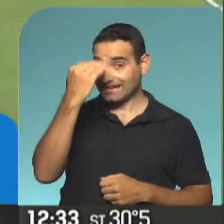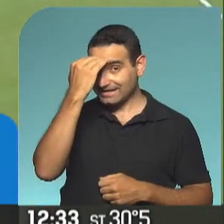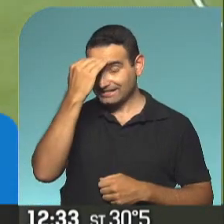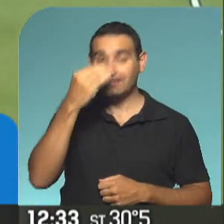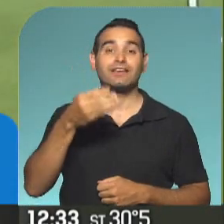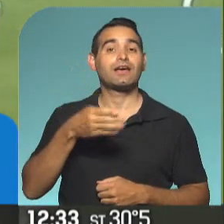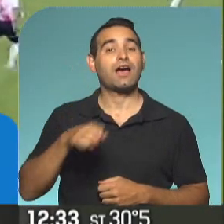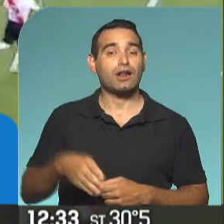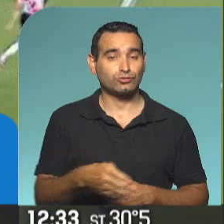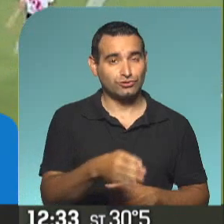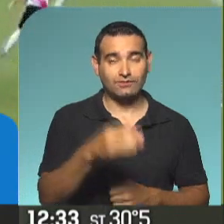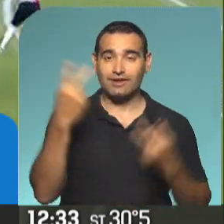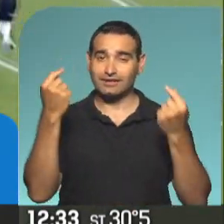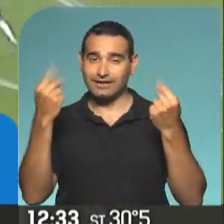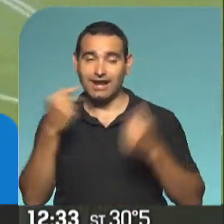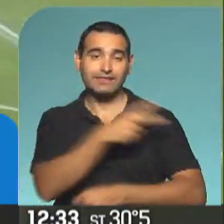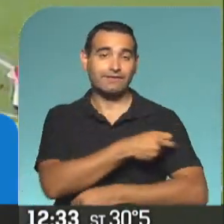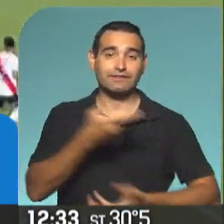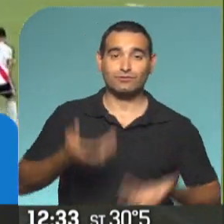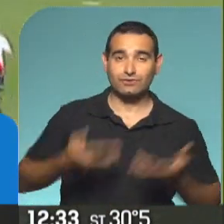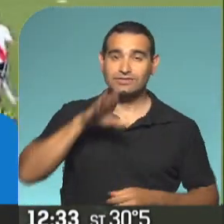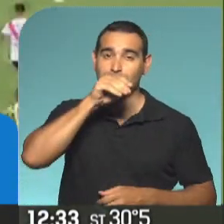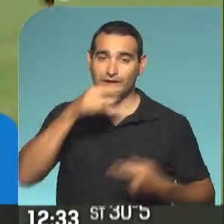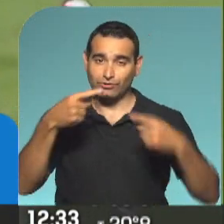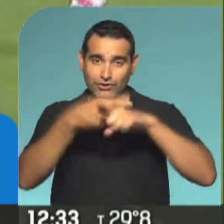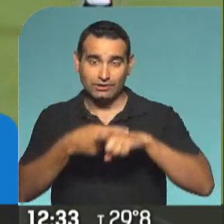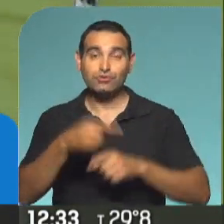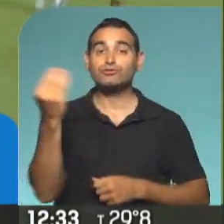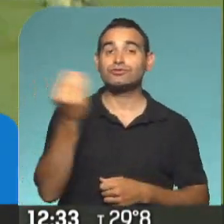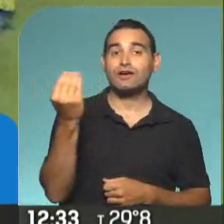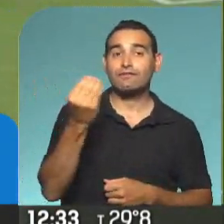Aldosivi Arsenal, Defensa y Justicia Patronato. El sábado,